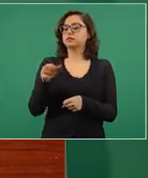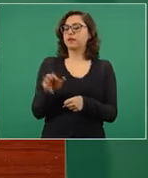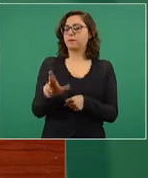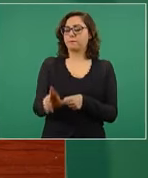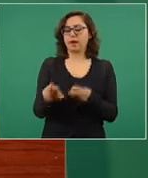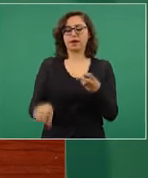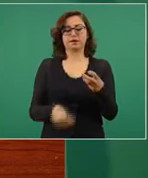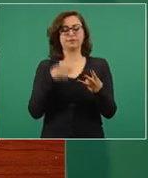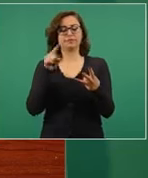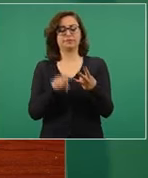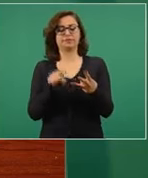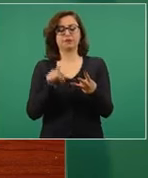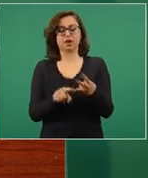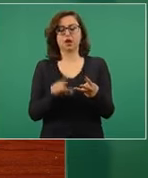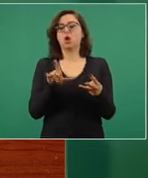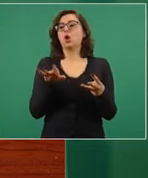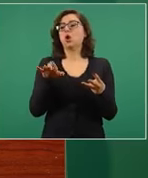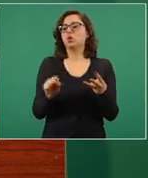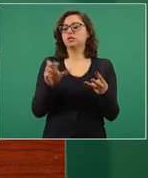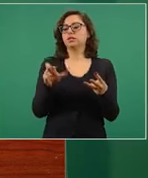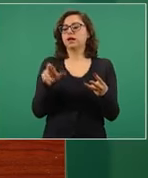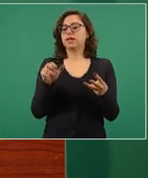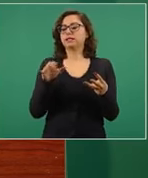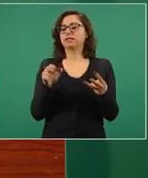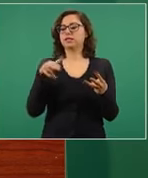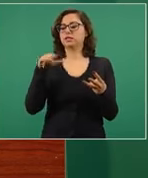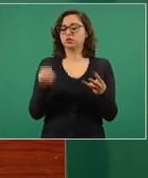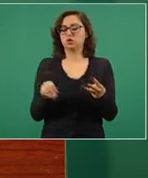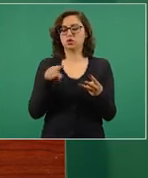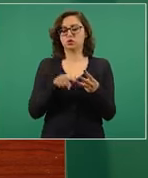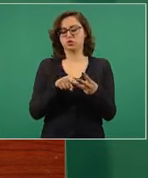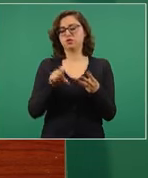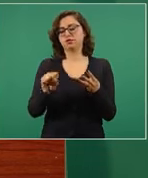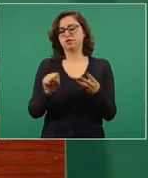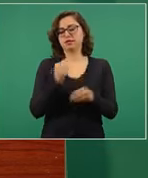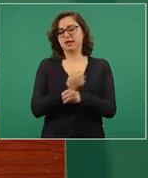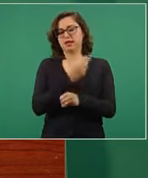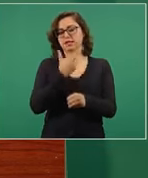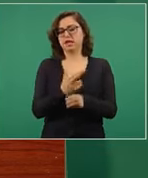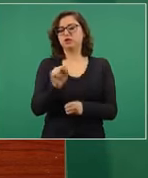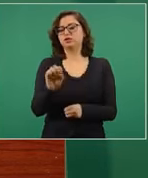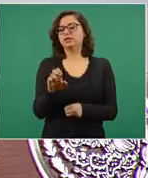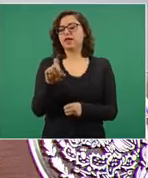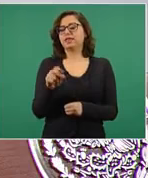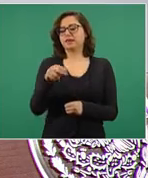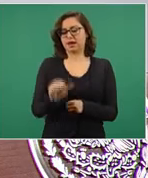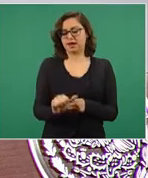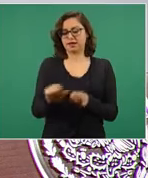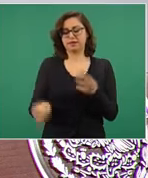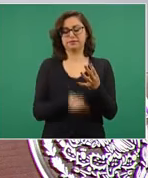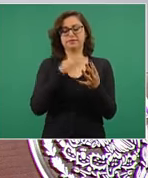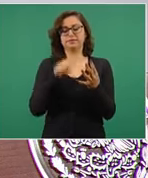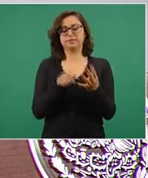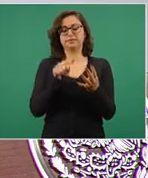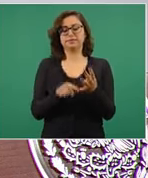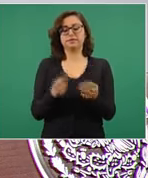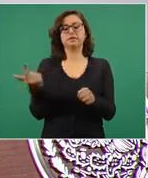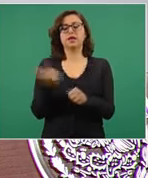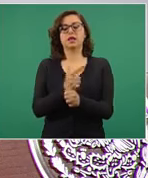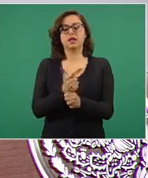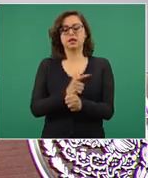como del general Luis Crescencio Sandoval González, secretario de la Defensa Nacional, y también del